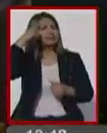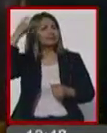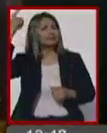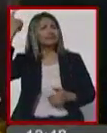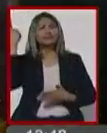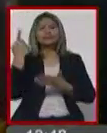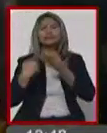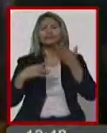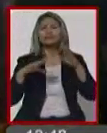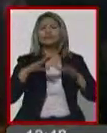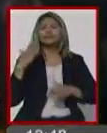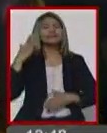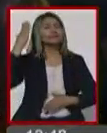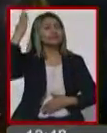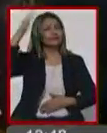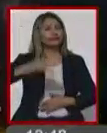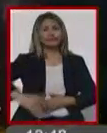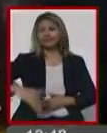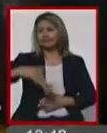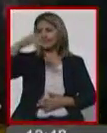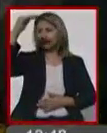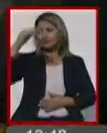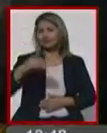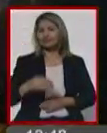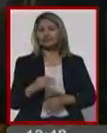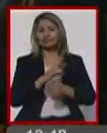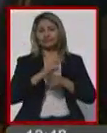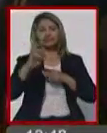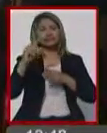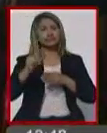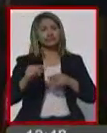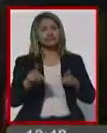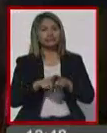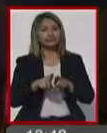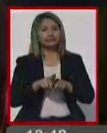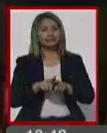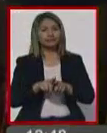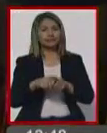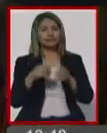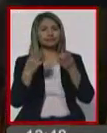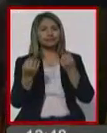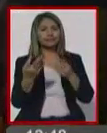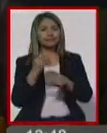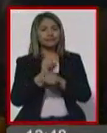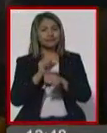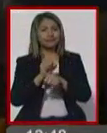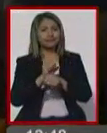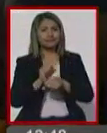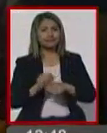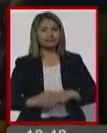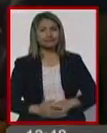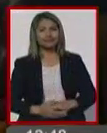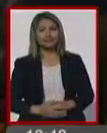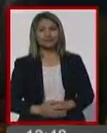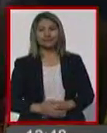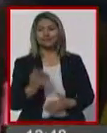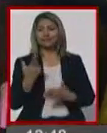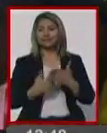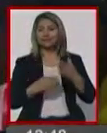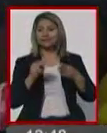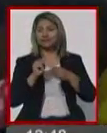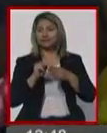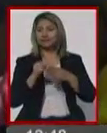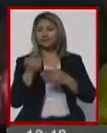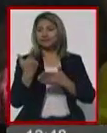niña? ¿Qué quieres ser en grande? Quiero ser ingeniera y ser bien trabajadora. ¿Qué mensaje le das a